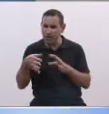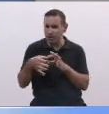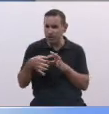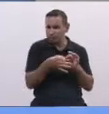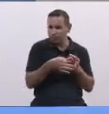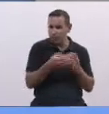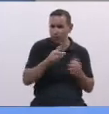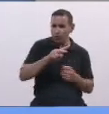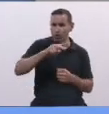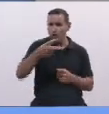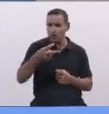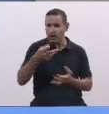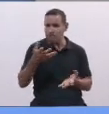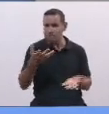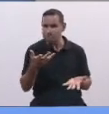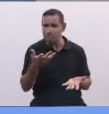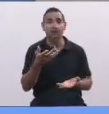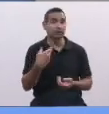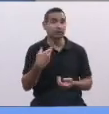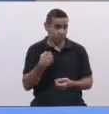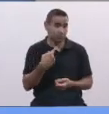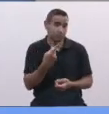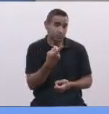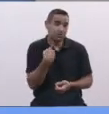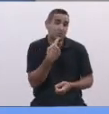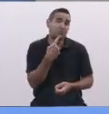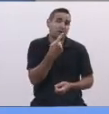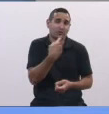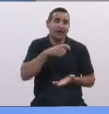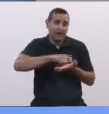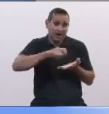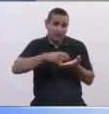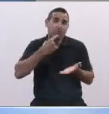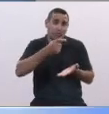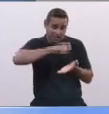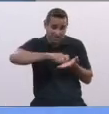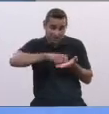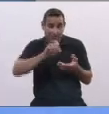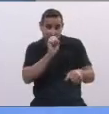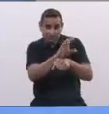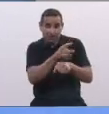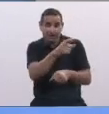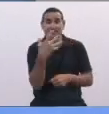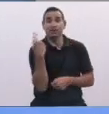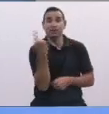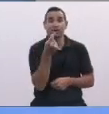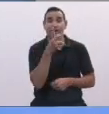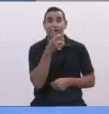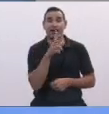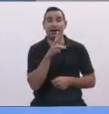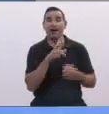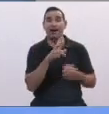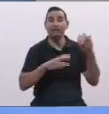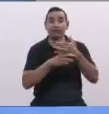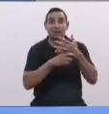doble imposición, yo inclusive le hice llegar una pregunta por escrito a la directora de la FIP, pero